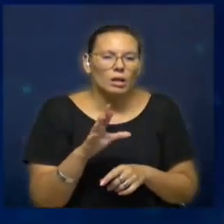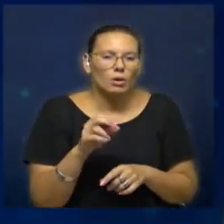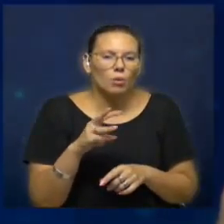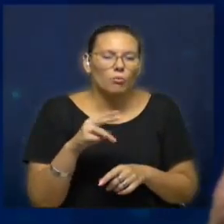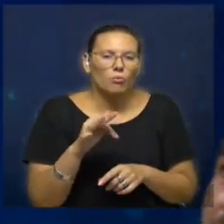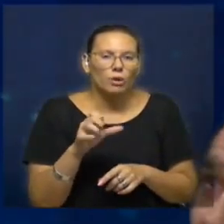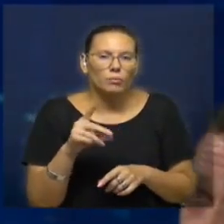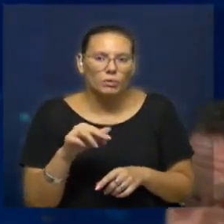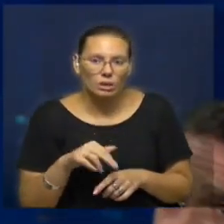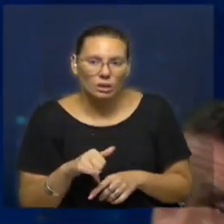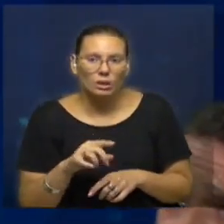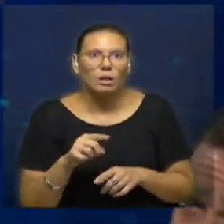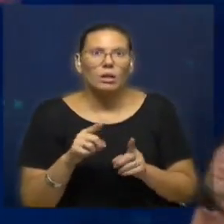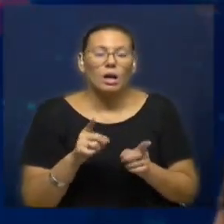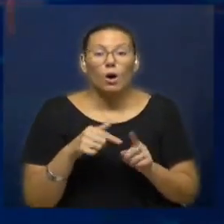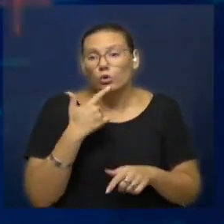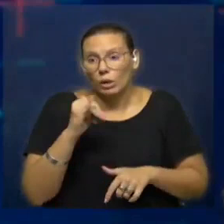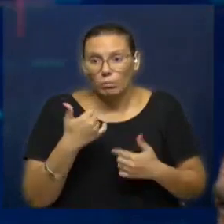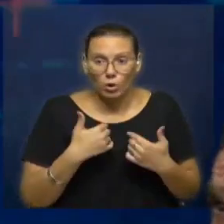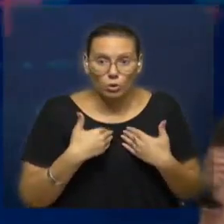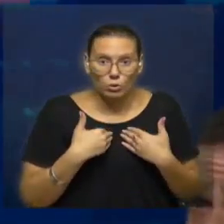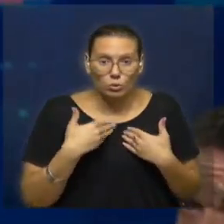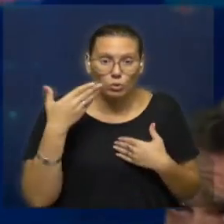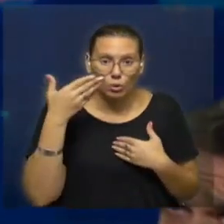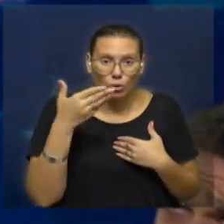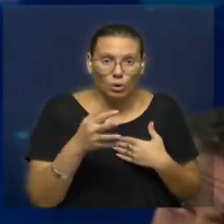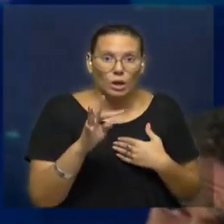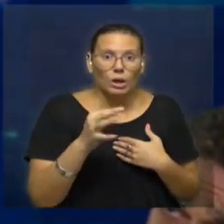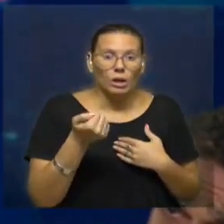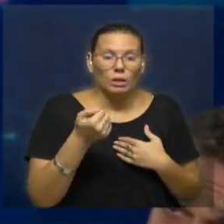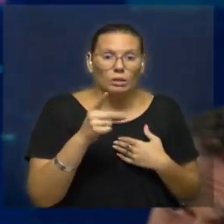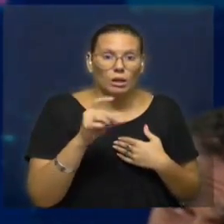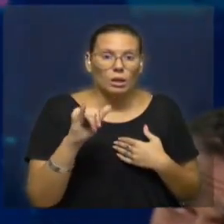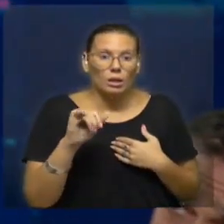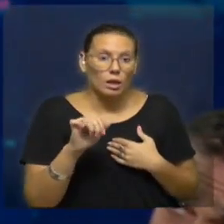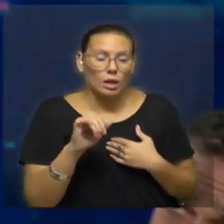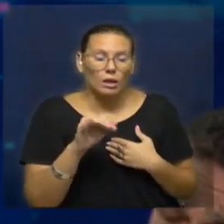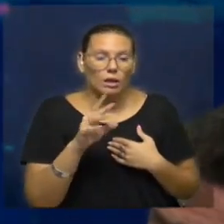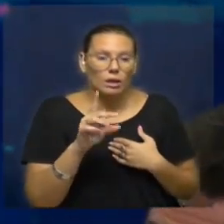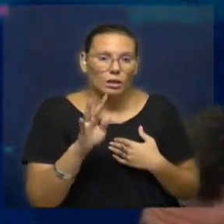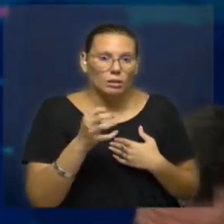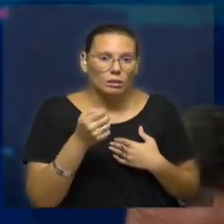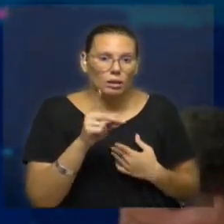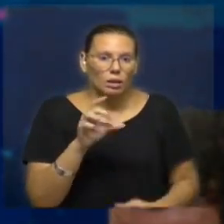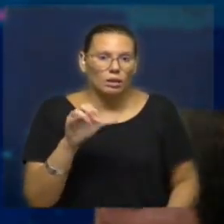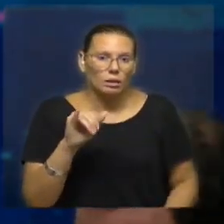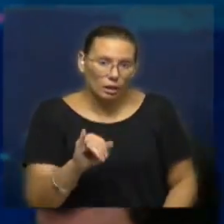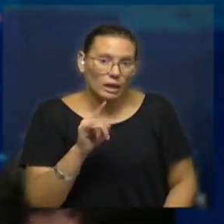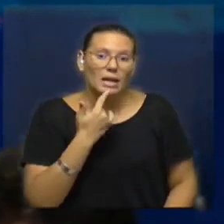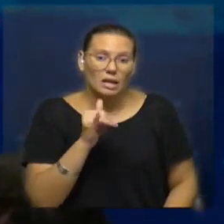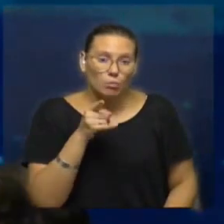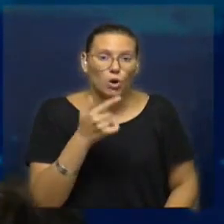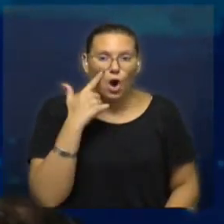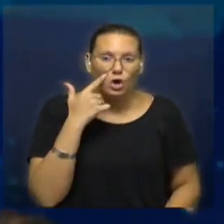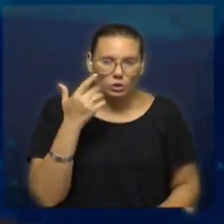vi en lo personal, capaz que hay otro ejemplo. Yo fui a Rosana y vi el ejemplo en ella. Y la idea fue de Gabriel, y yo ya conocía